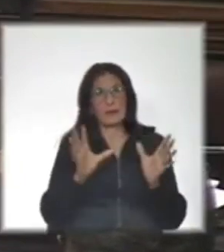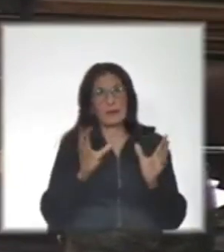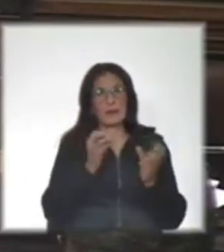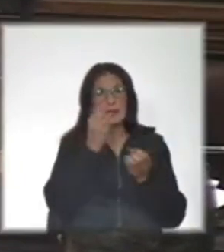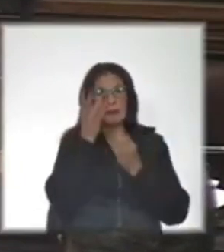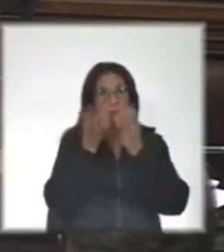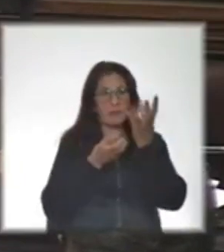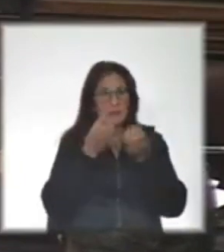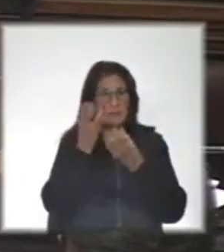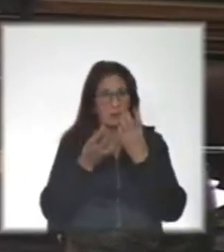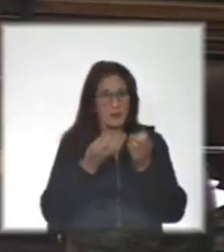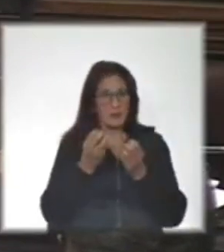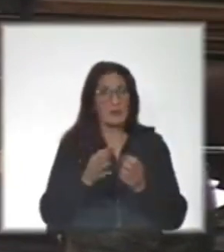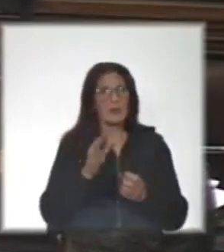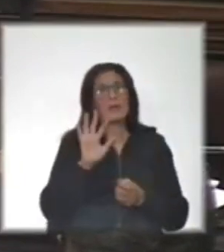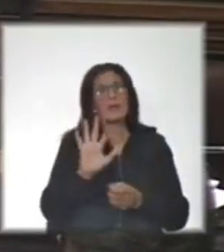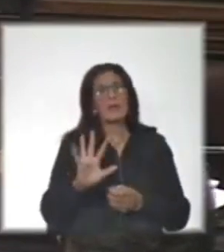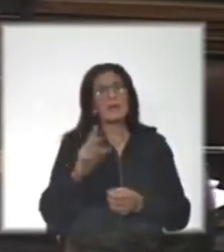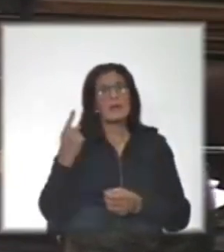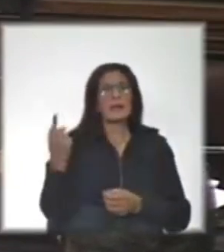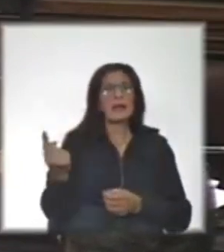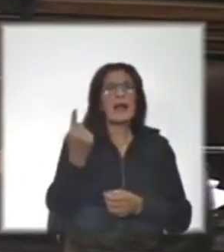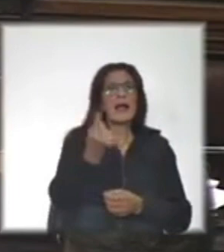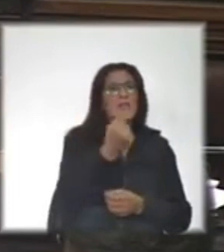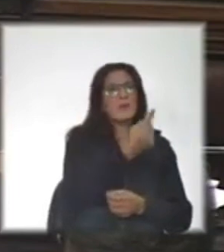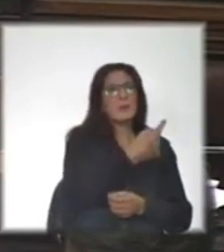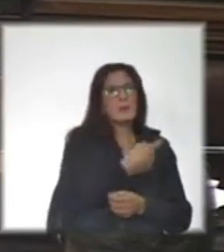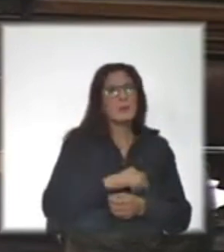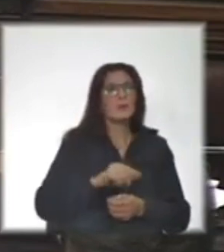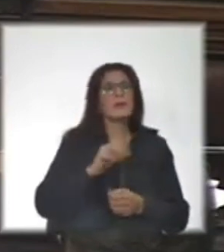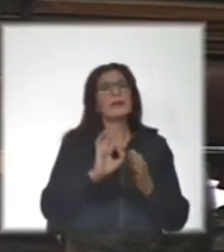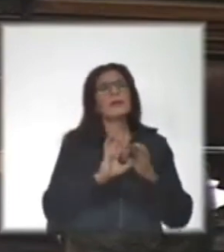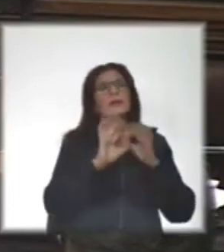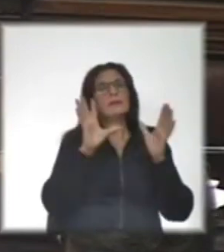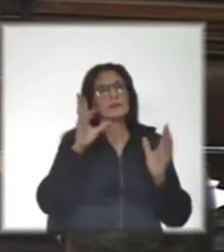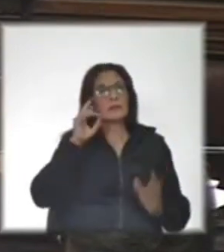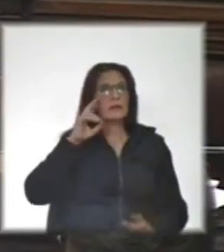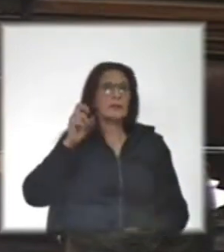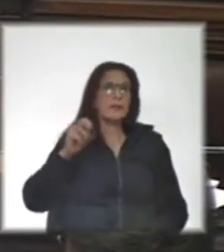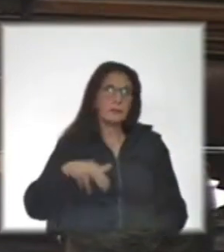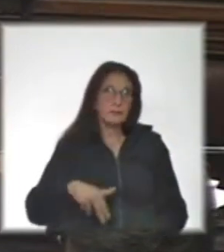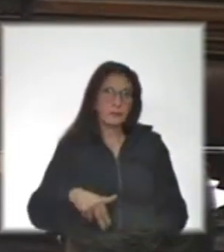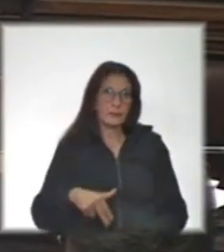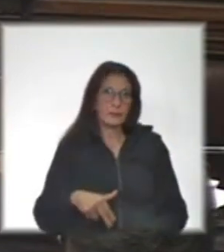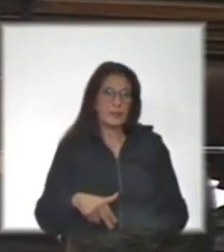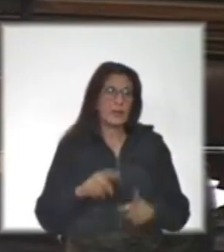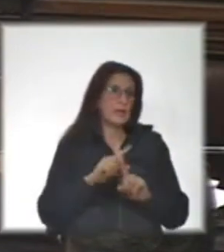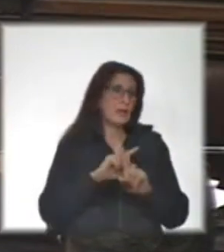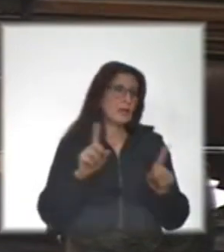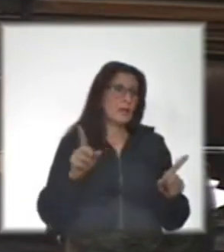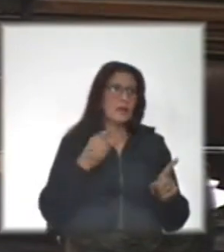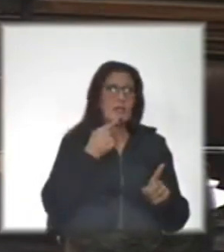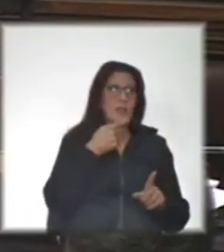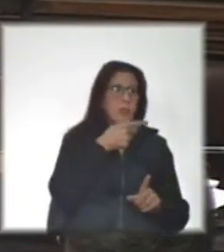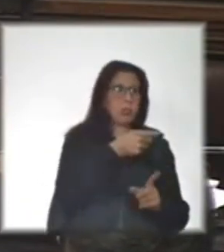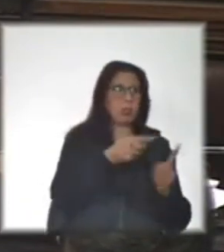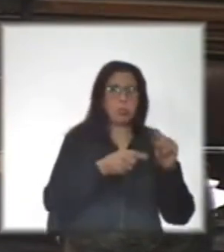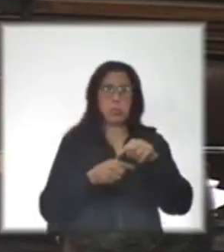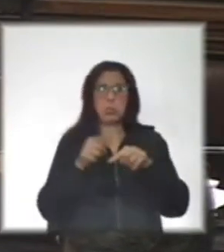y dejar en el ámbito de cada uno la libertad de opinión. Y no juzgar a nadie por lo que